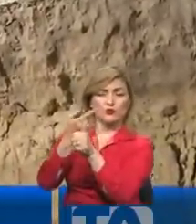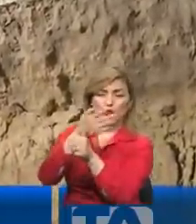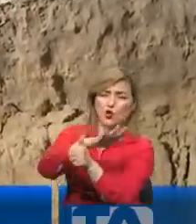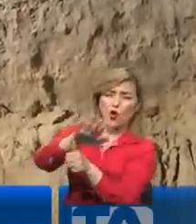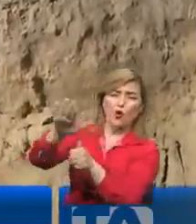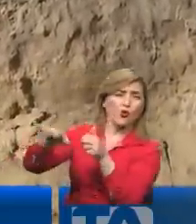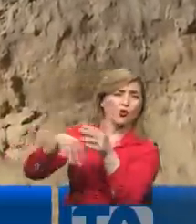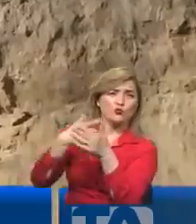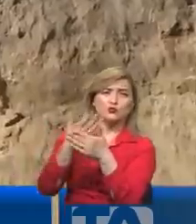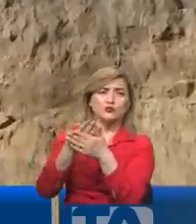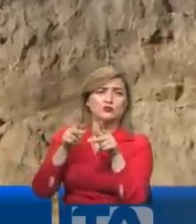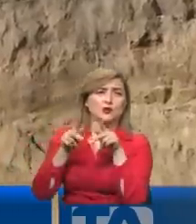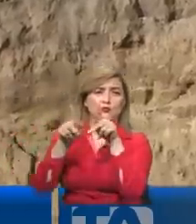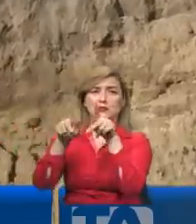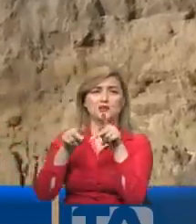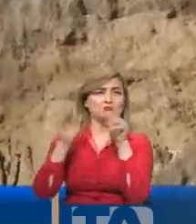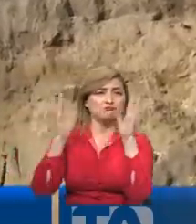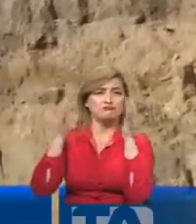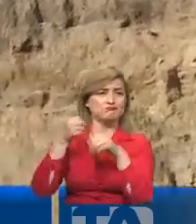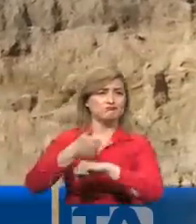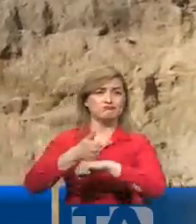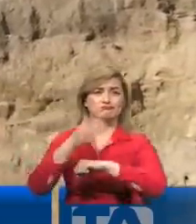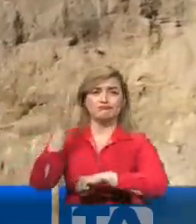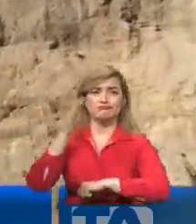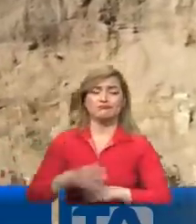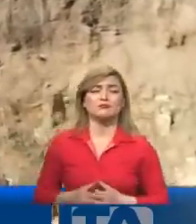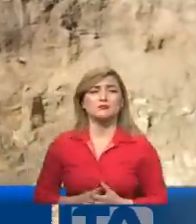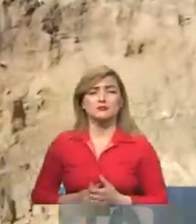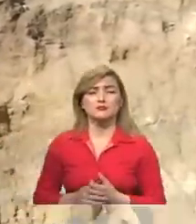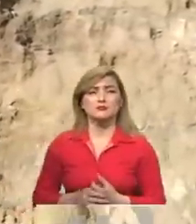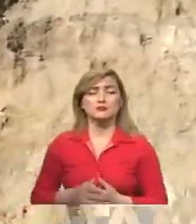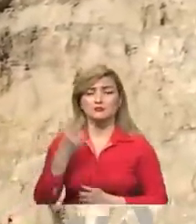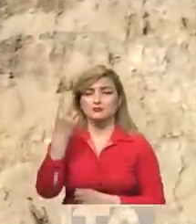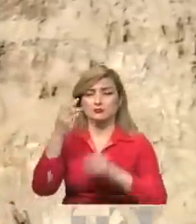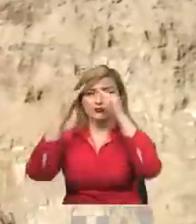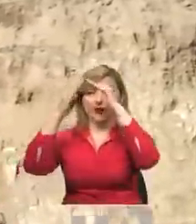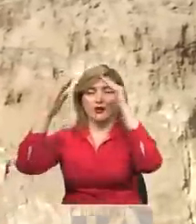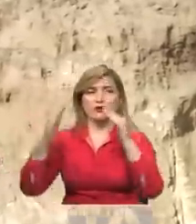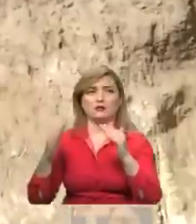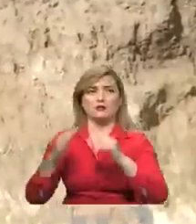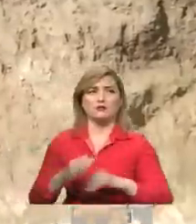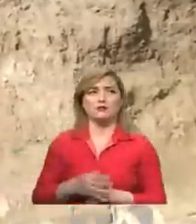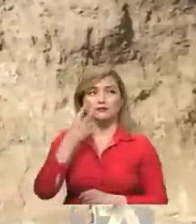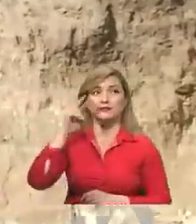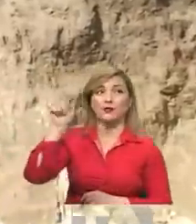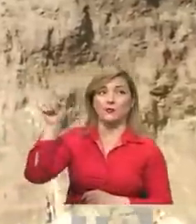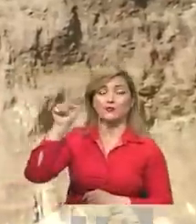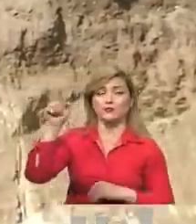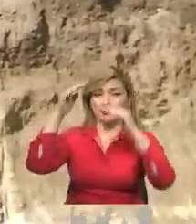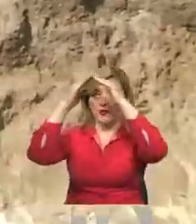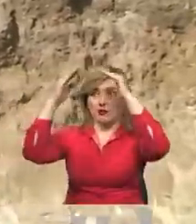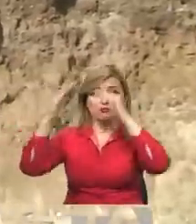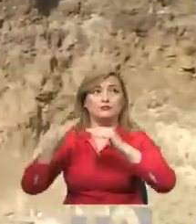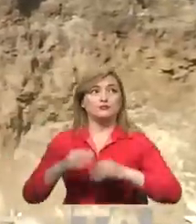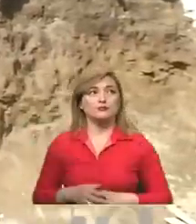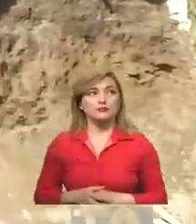este sector, no cuentan con los permisos, no cuentan con las autorizaciones. Ahora hay 2 viviendas, también ustedes están viendo en cámara en este momento,